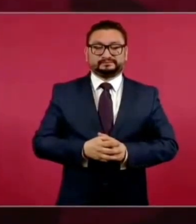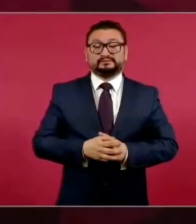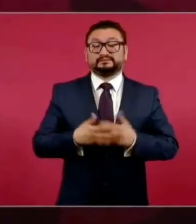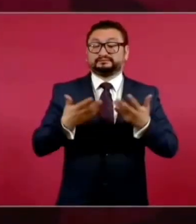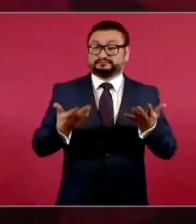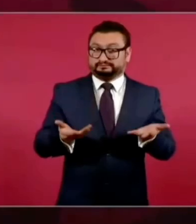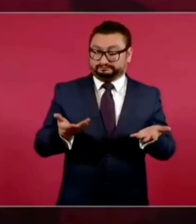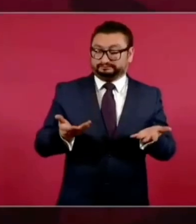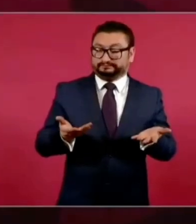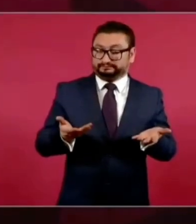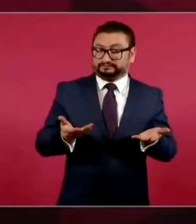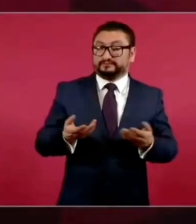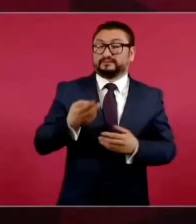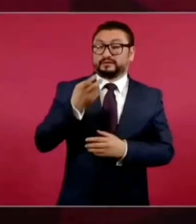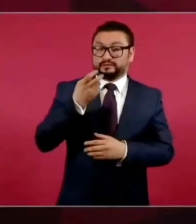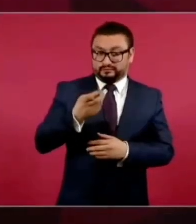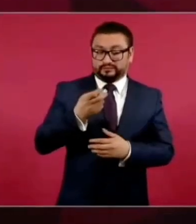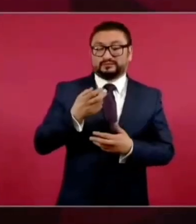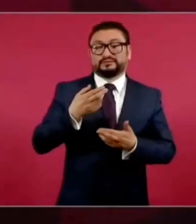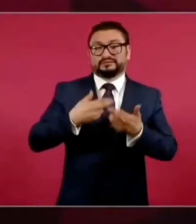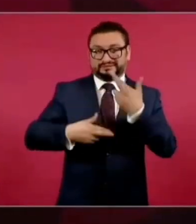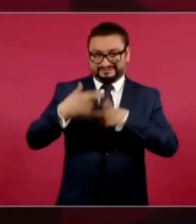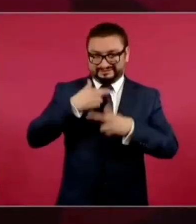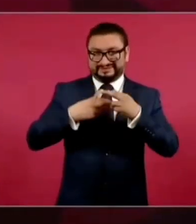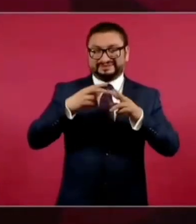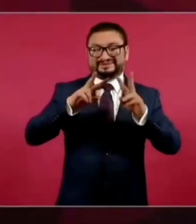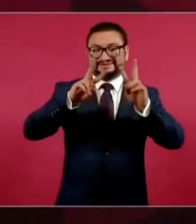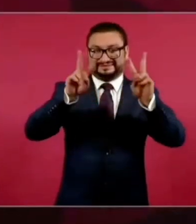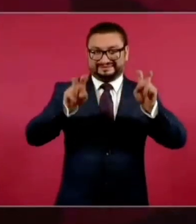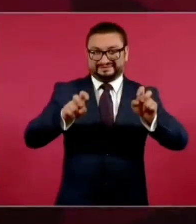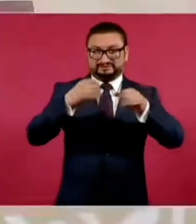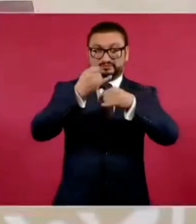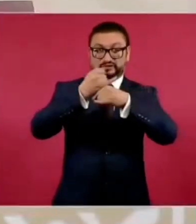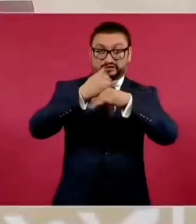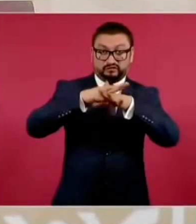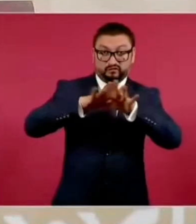Entonces, regresando a lo de la transparencia,